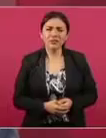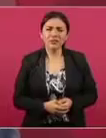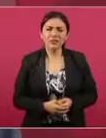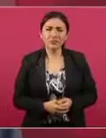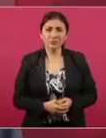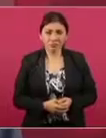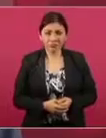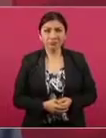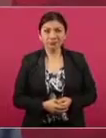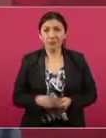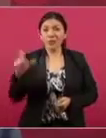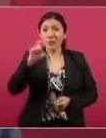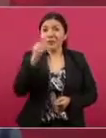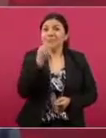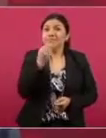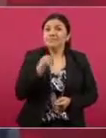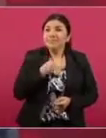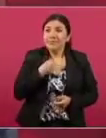Cuando lo hacen,